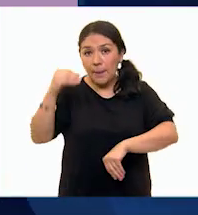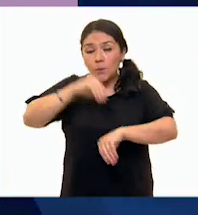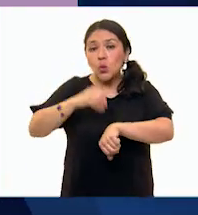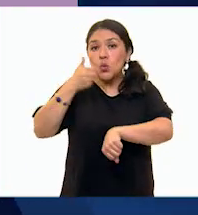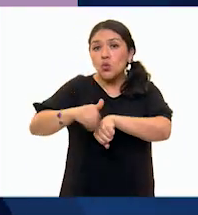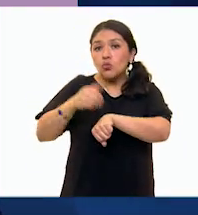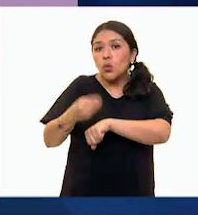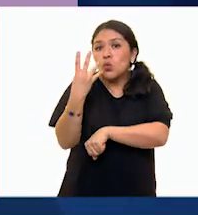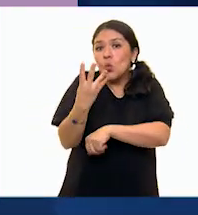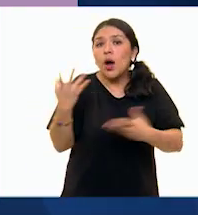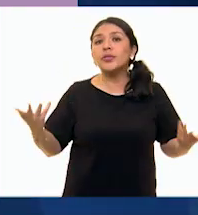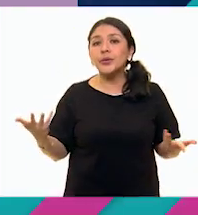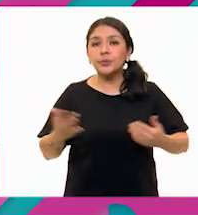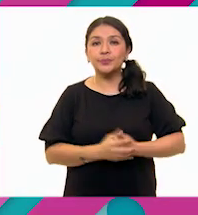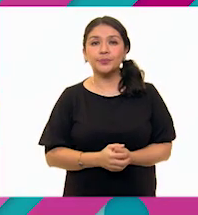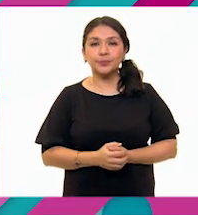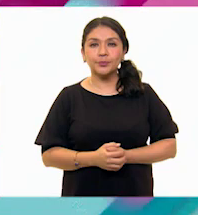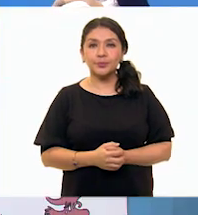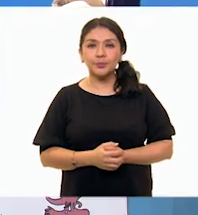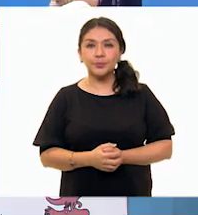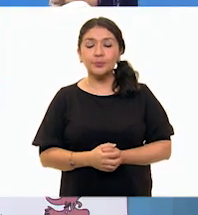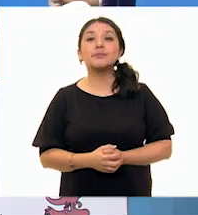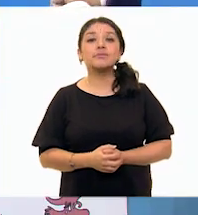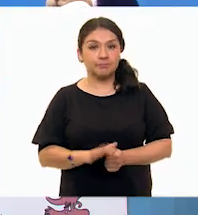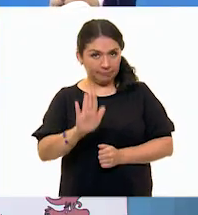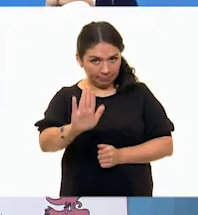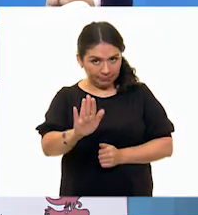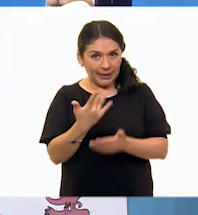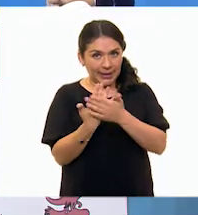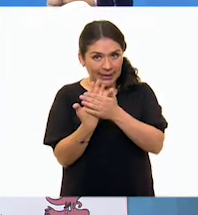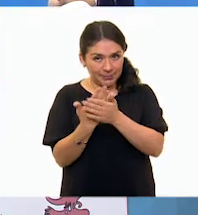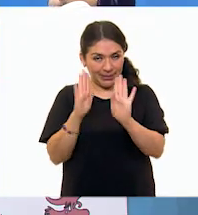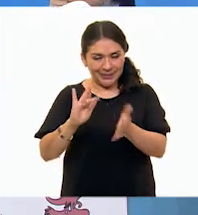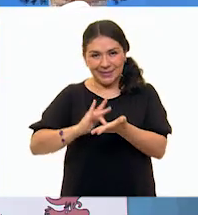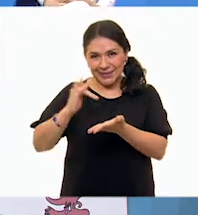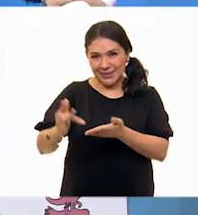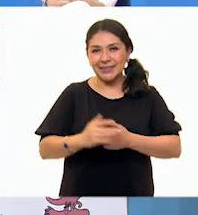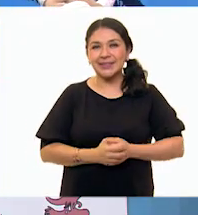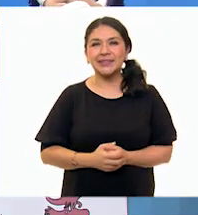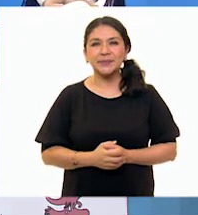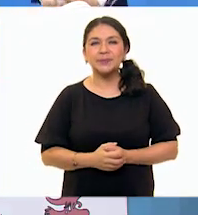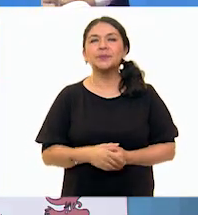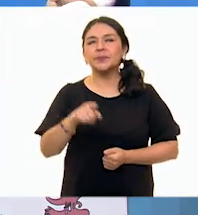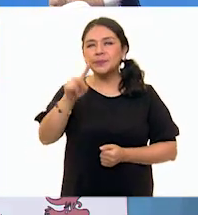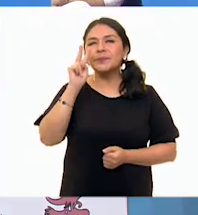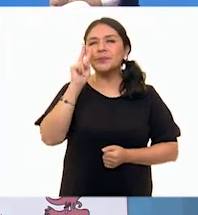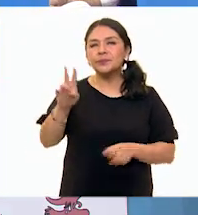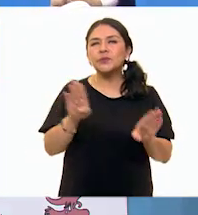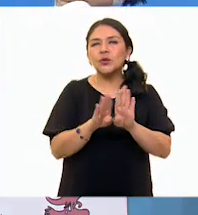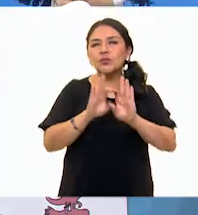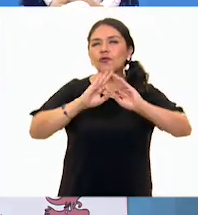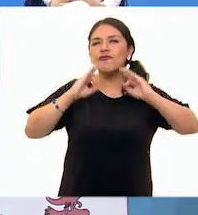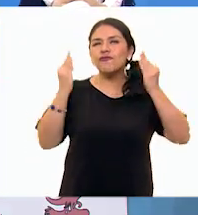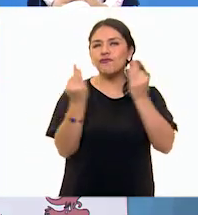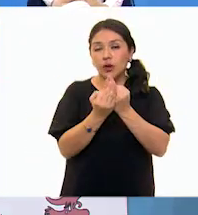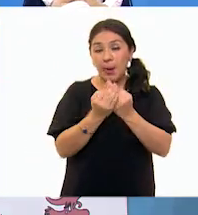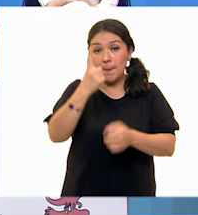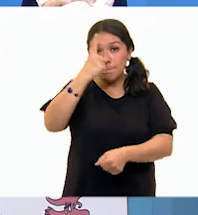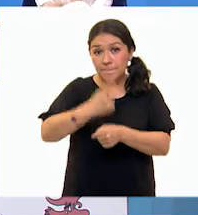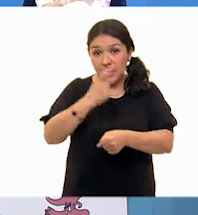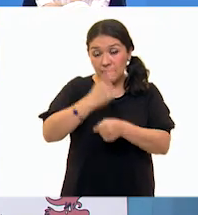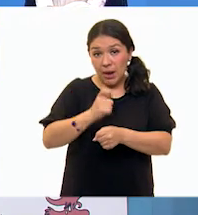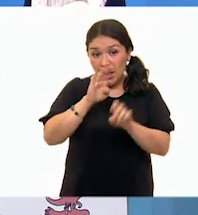4? Muy bien, hasta ahí ahorita. Muchas gracias, Ale. Veamos las estructuras. Sí. La